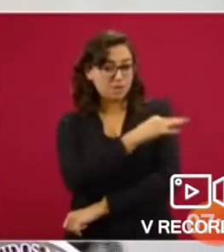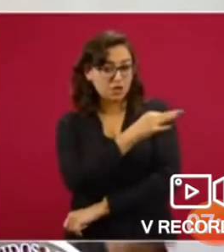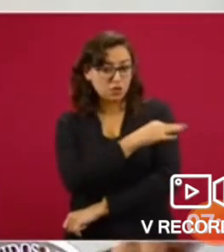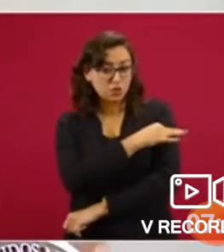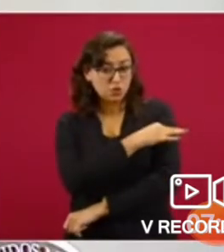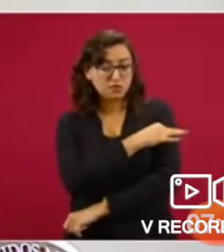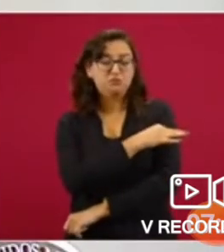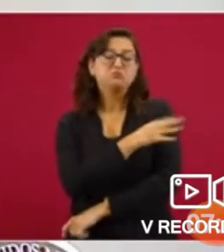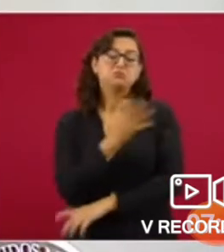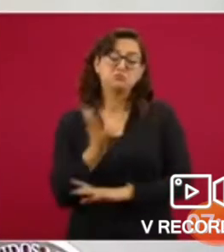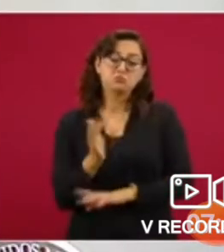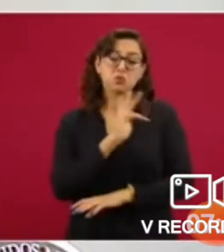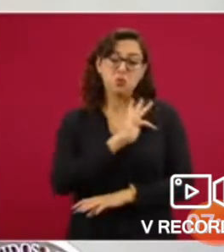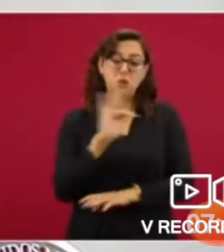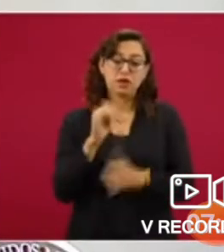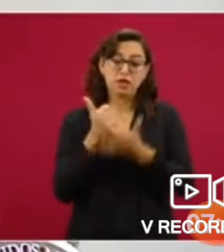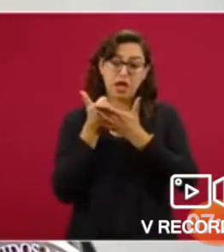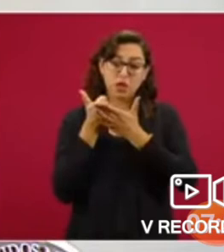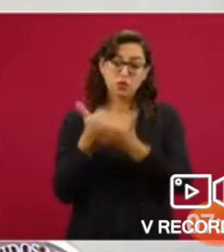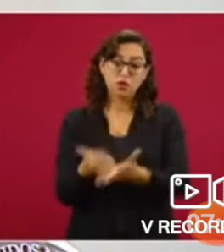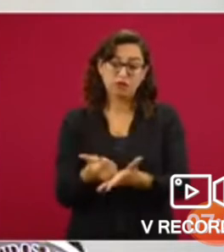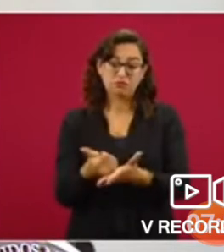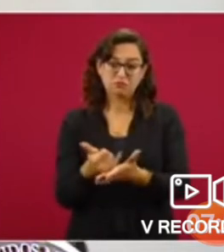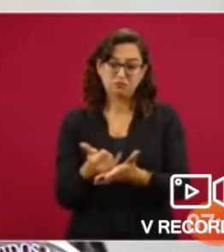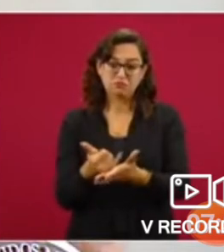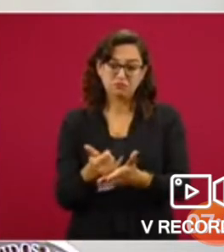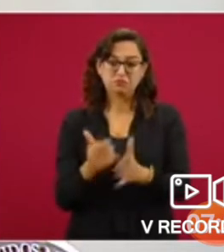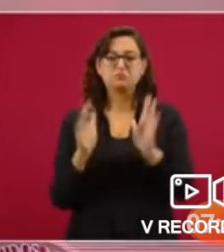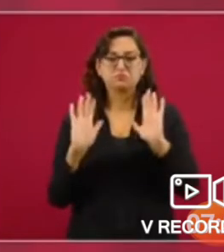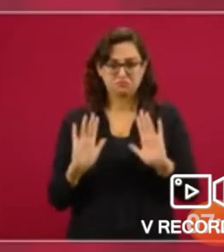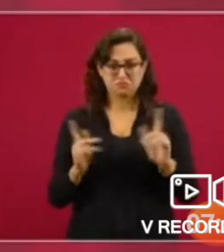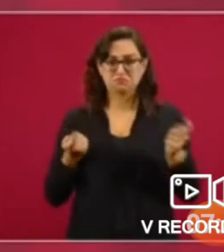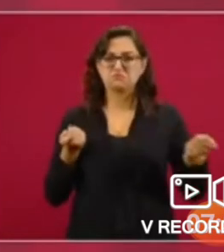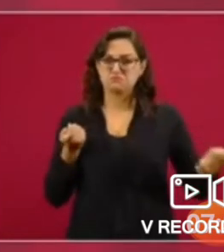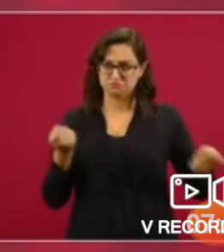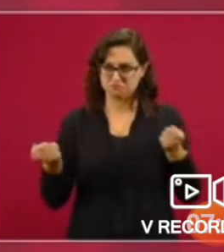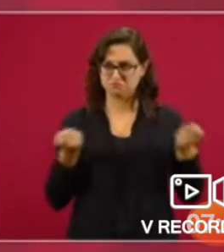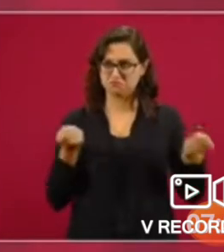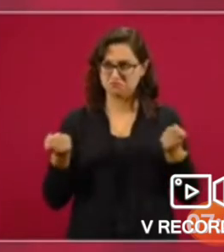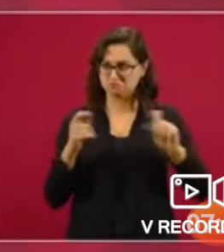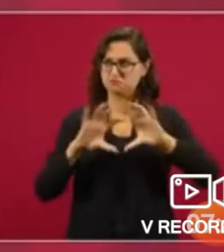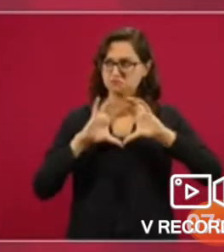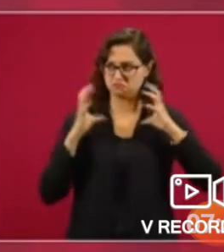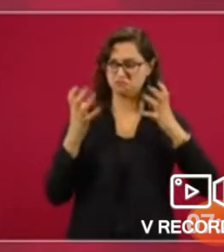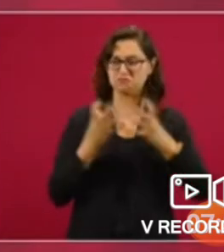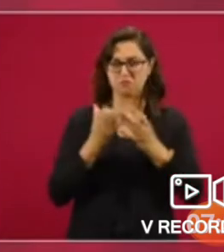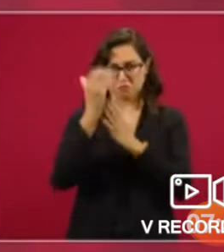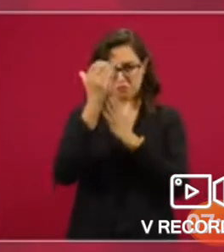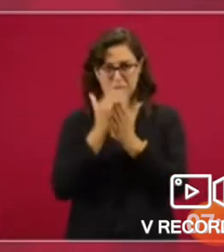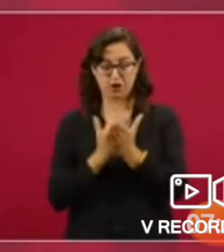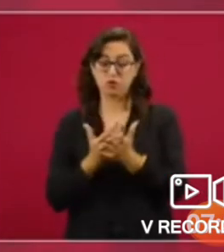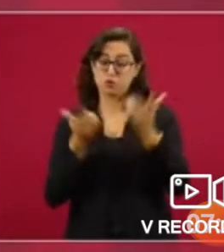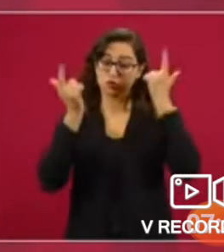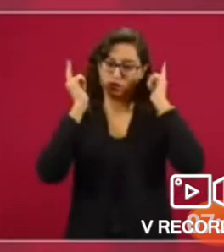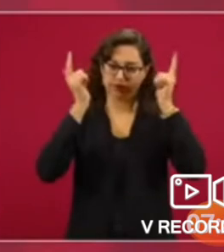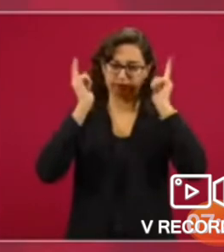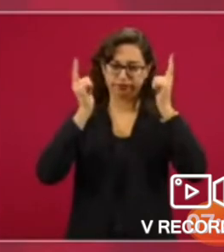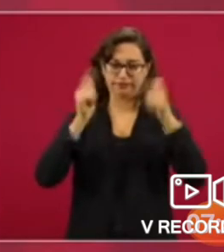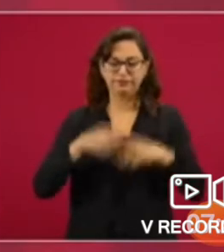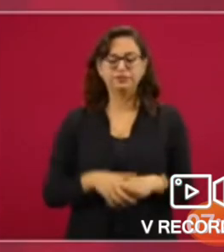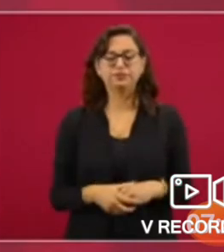eficaces, en su momento efectivas, pudiéramos tener un control significativo a nivel mundial de esta epidemia. Hemos